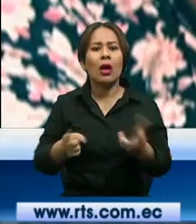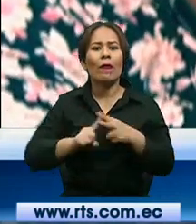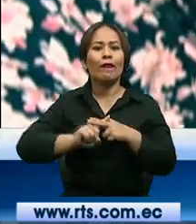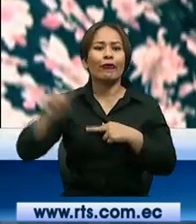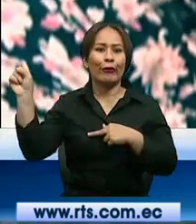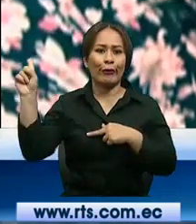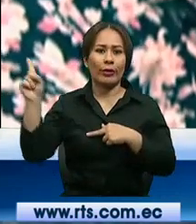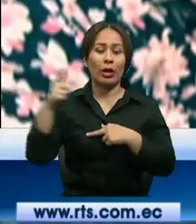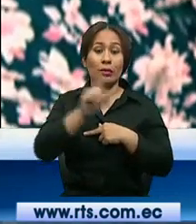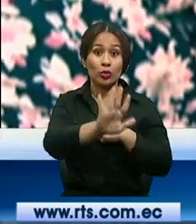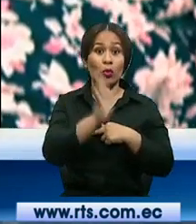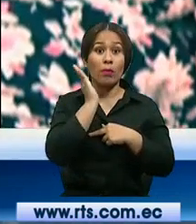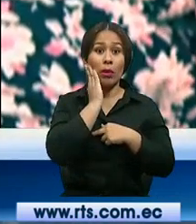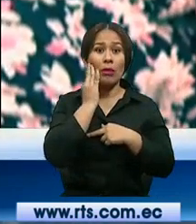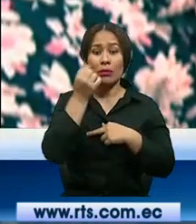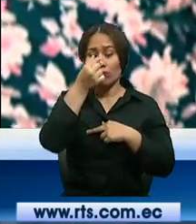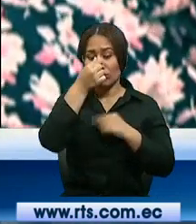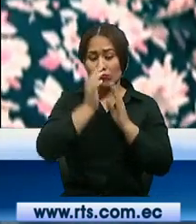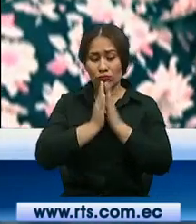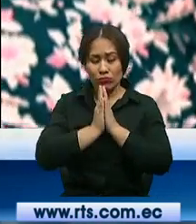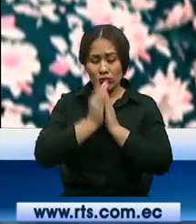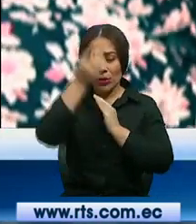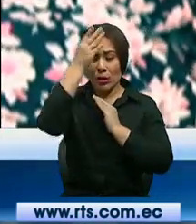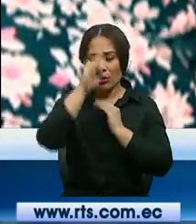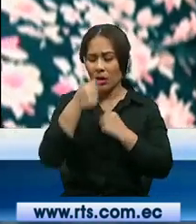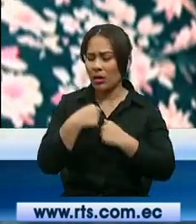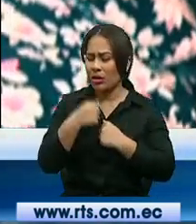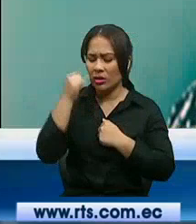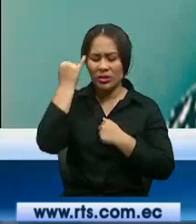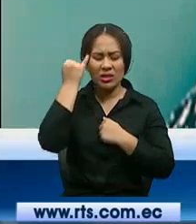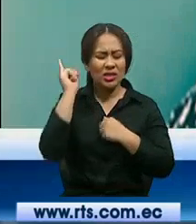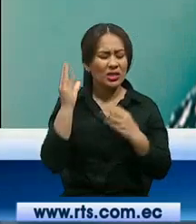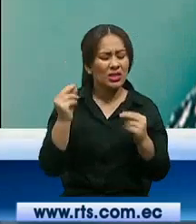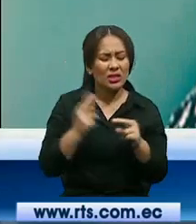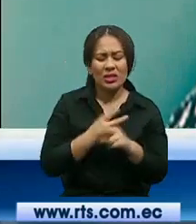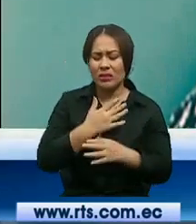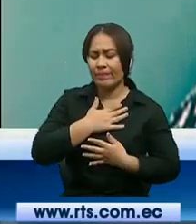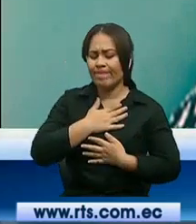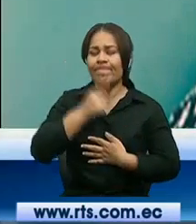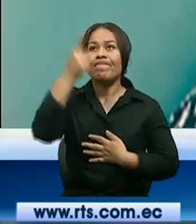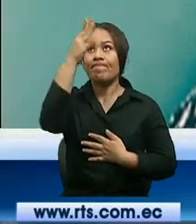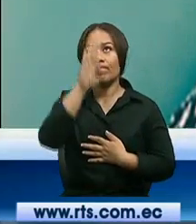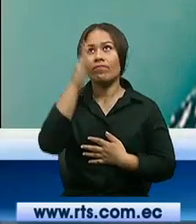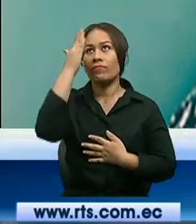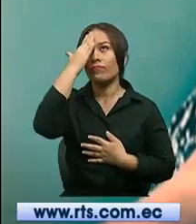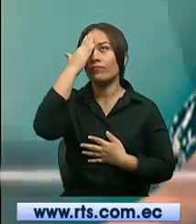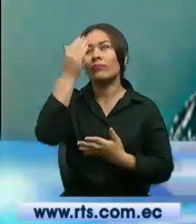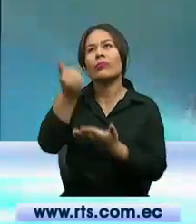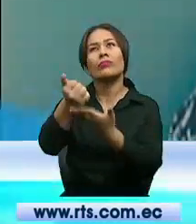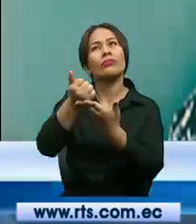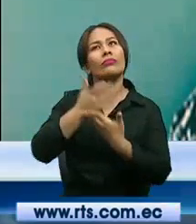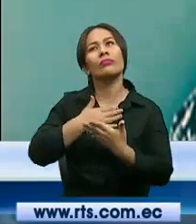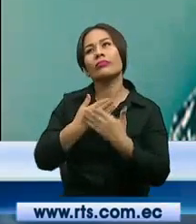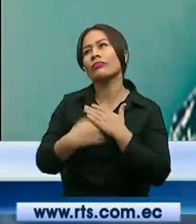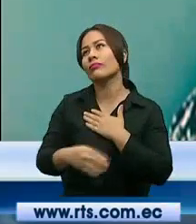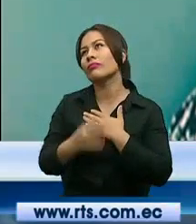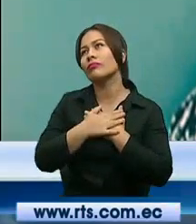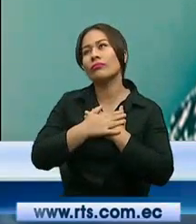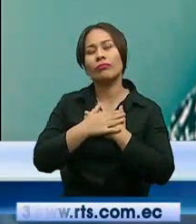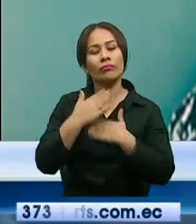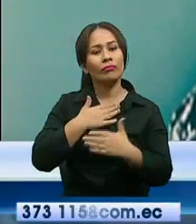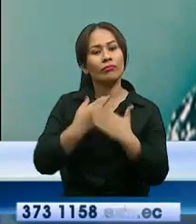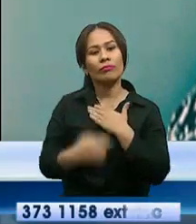madre ruega por un milagro. Yo me imagino de todo, pero yo tengo fe en Dios, que Dios me va a devolver a mi hijo y que mi hijo va a volver